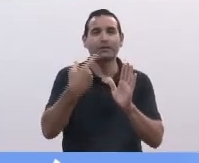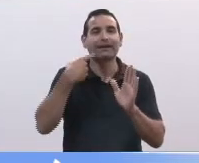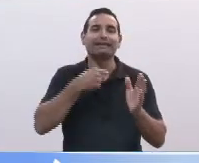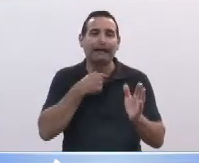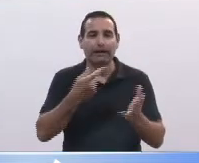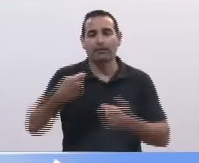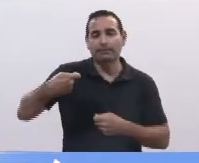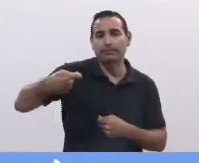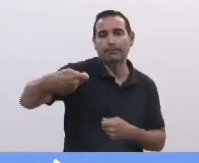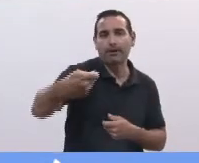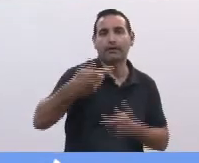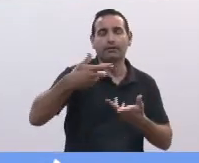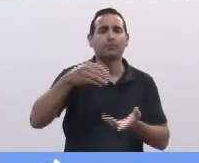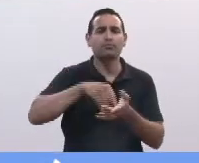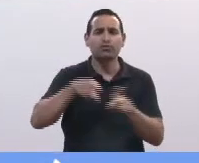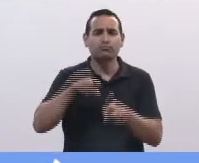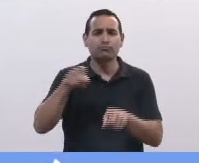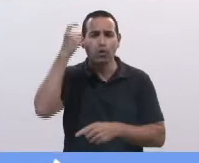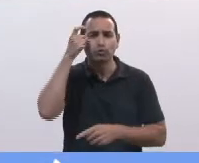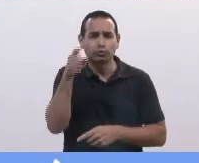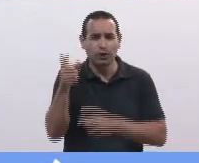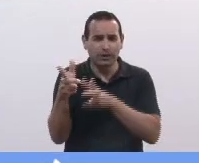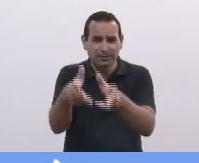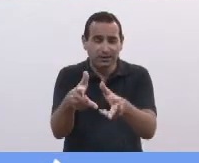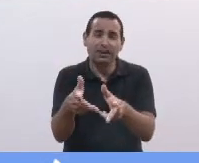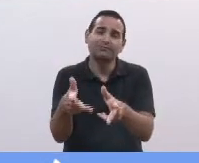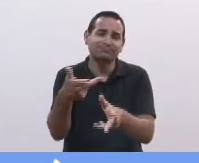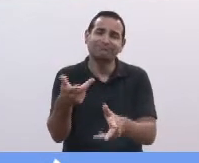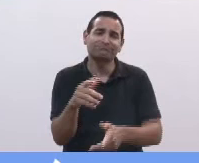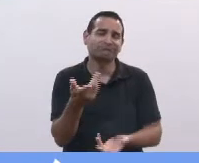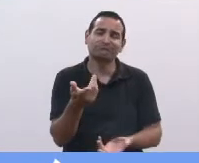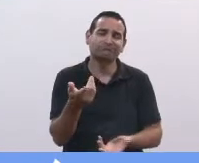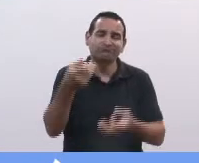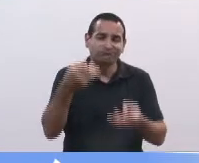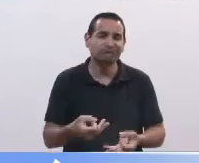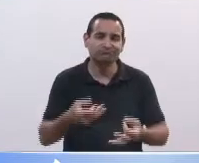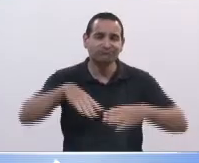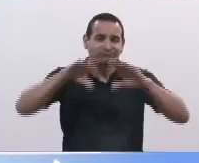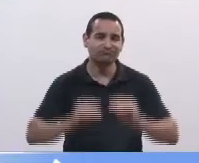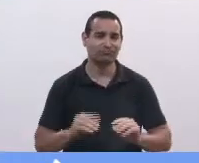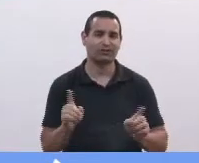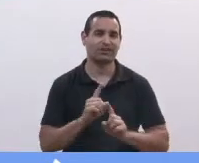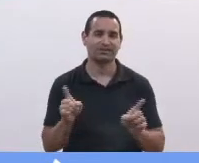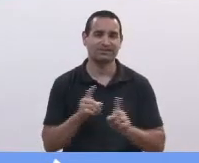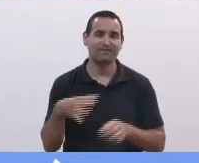busca cierta estabilidad. Pero como decía el senador Lustó, es parcial, es